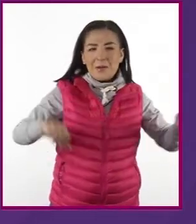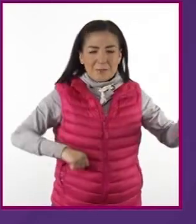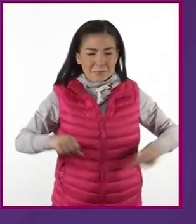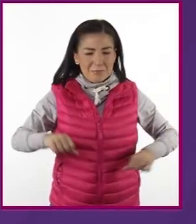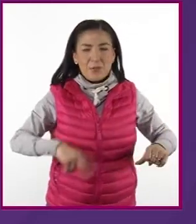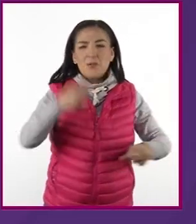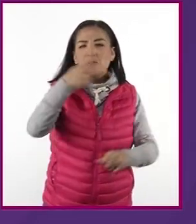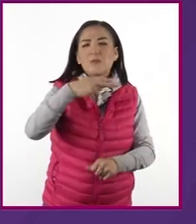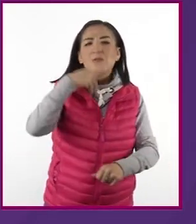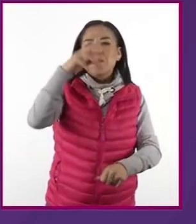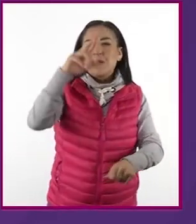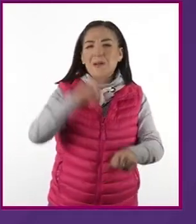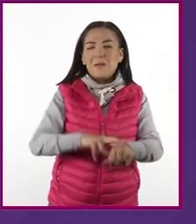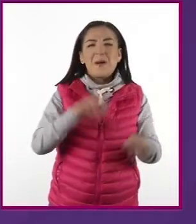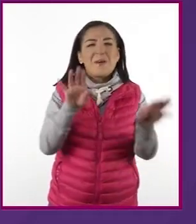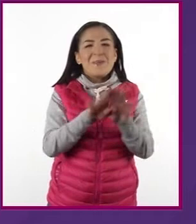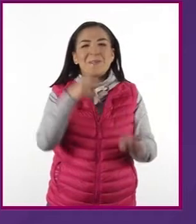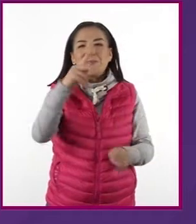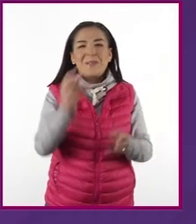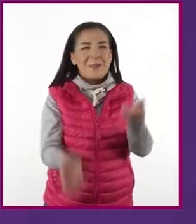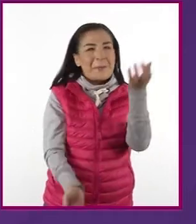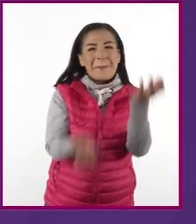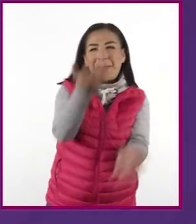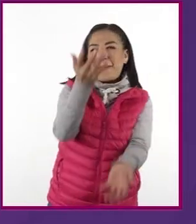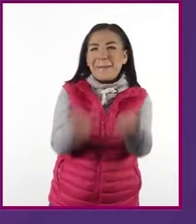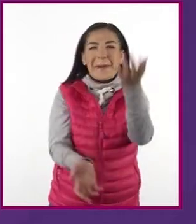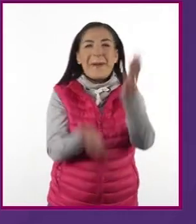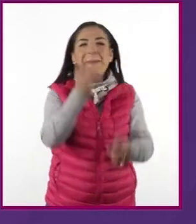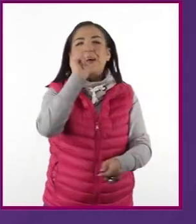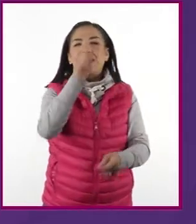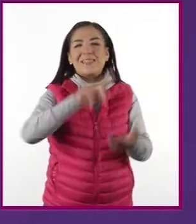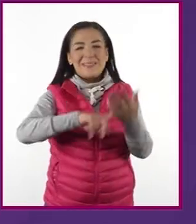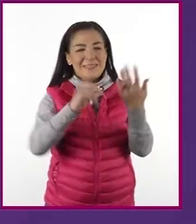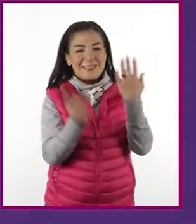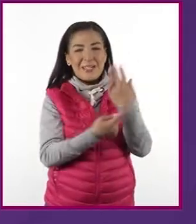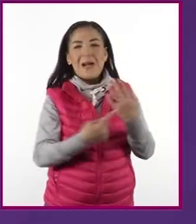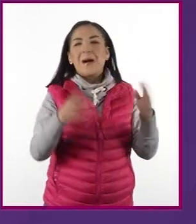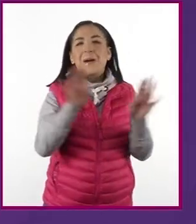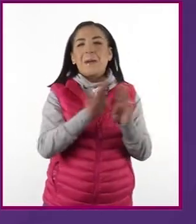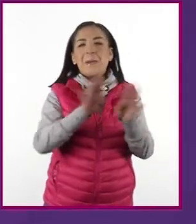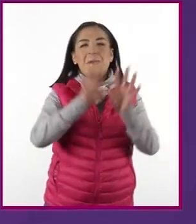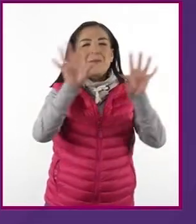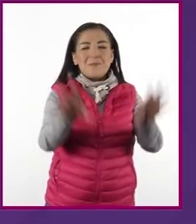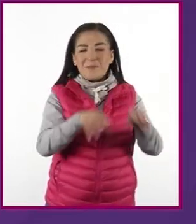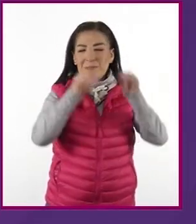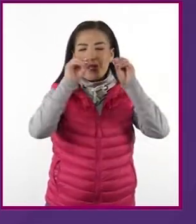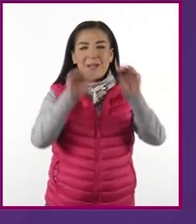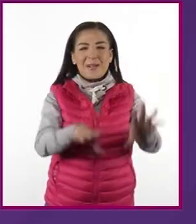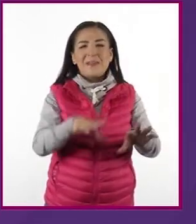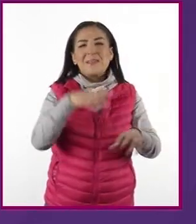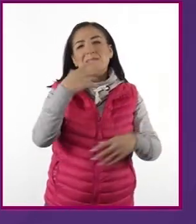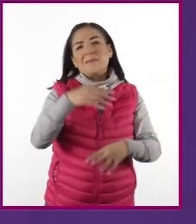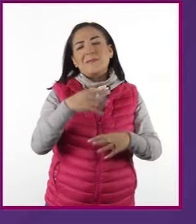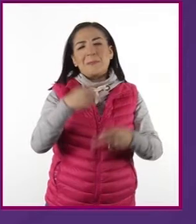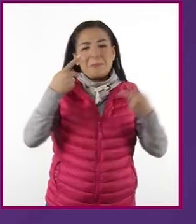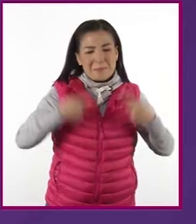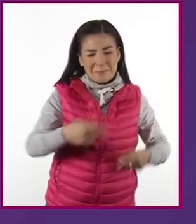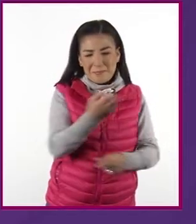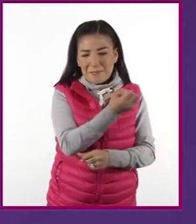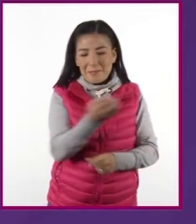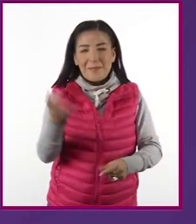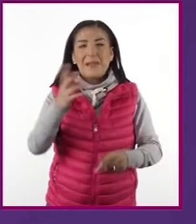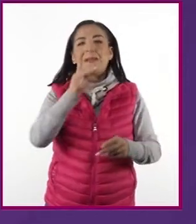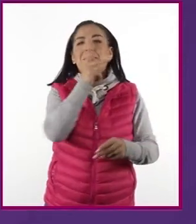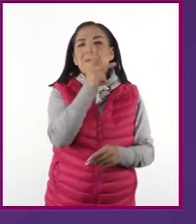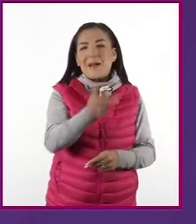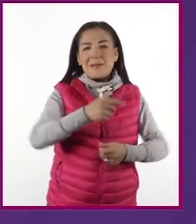acrobacias, y magias múltiples ejecutados por un puñado de poetas de México.